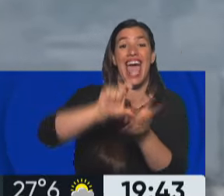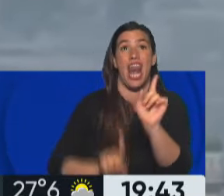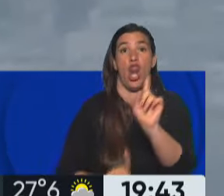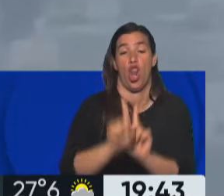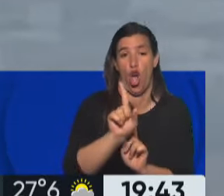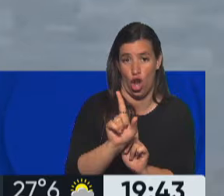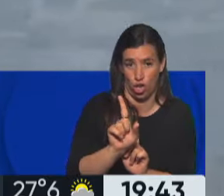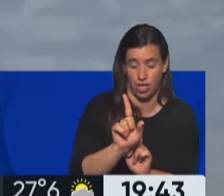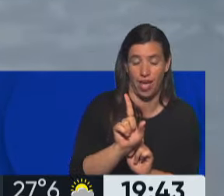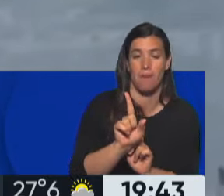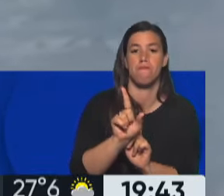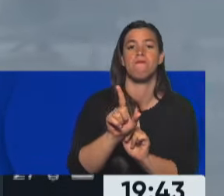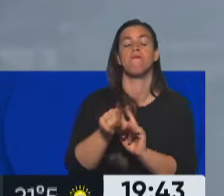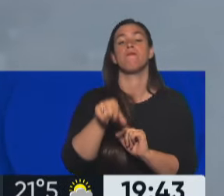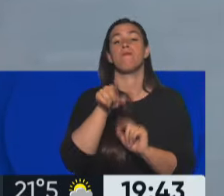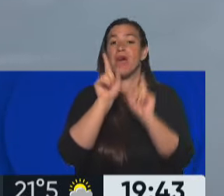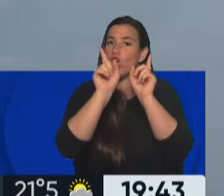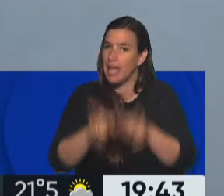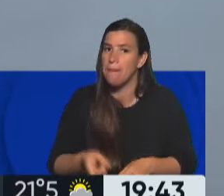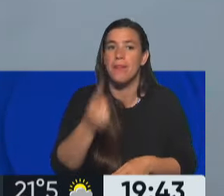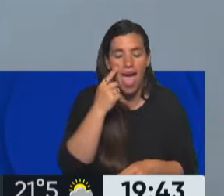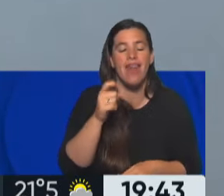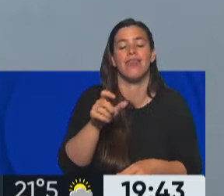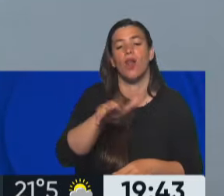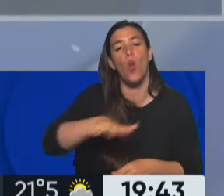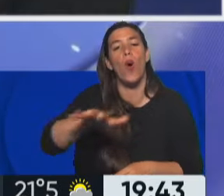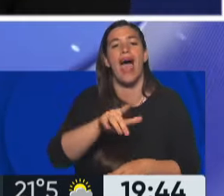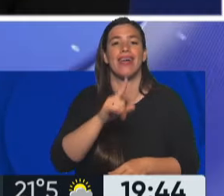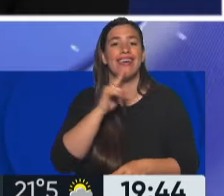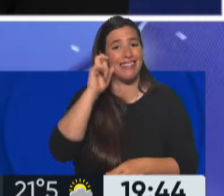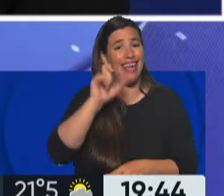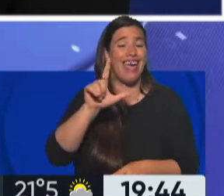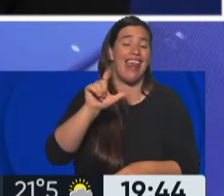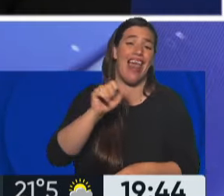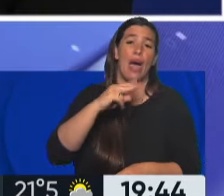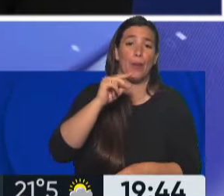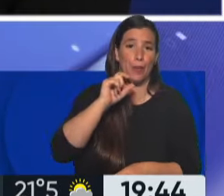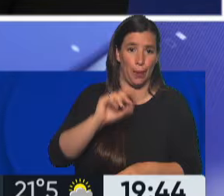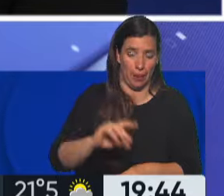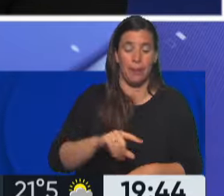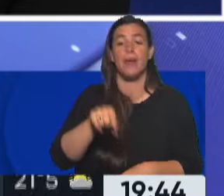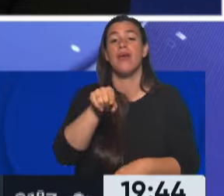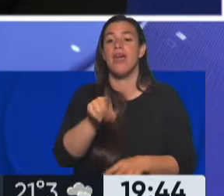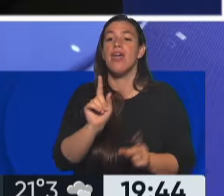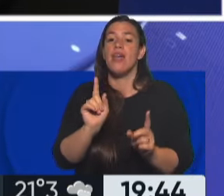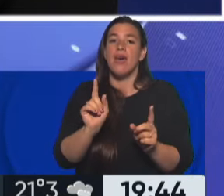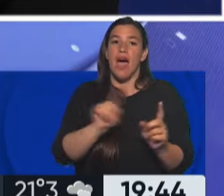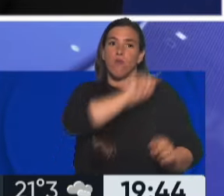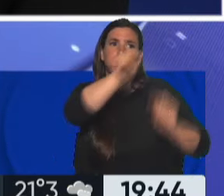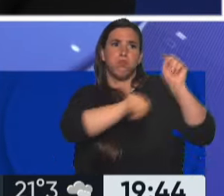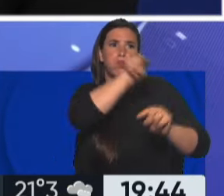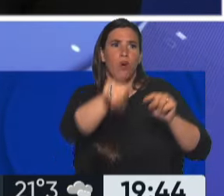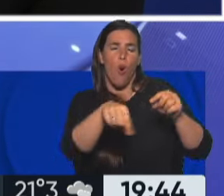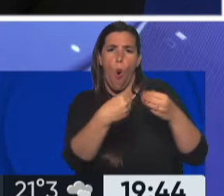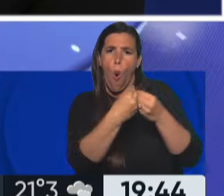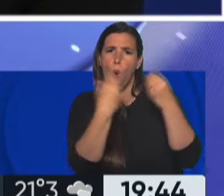de Haifa, pero también a Tel Aviv, ¿no? Y eso es una de las novedades y sobre todo lo que planteaban, la cantidad de misiles